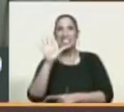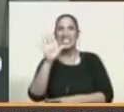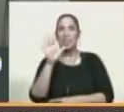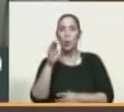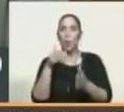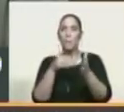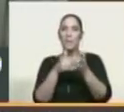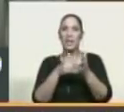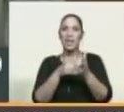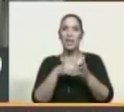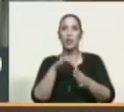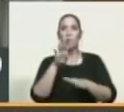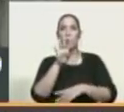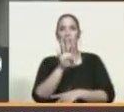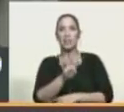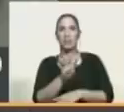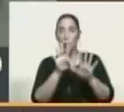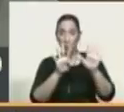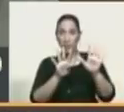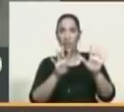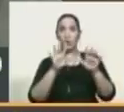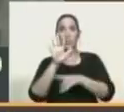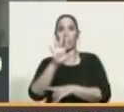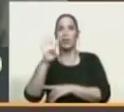5.954 millones de dólares.